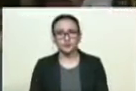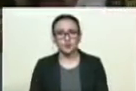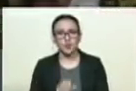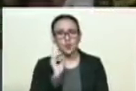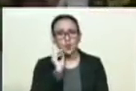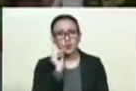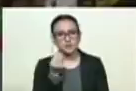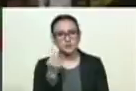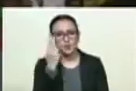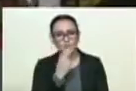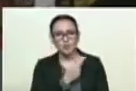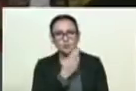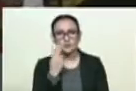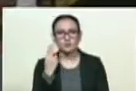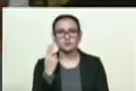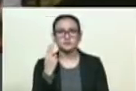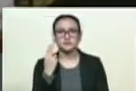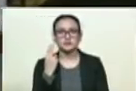juventud se comprometa